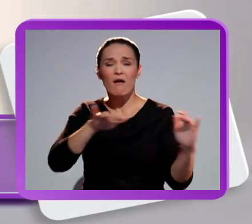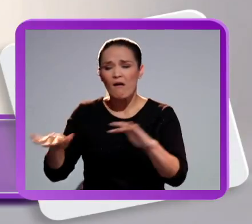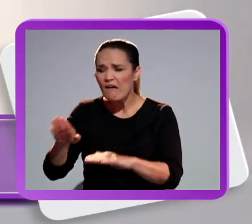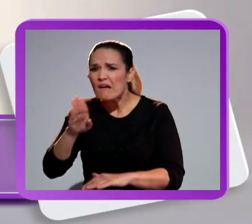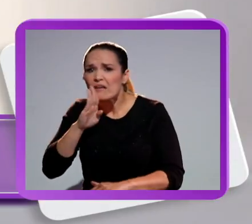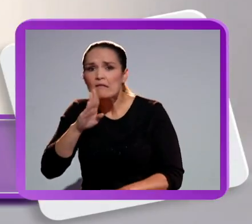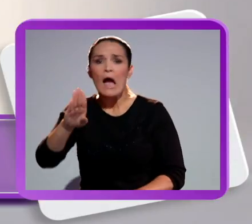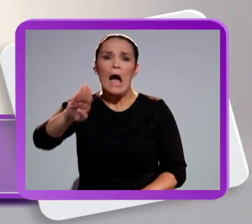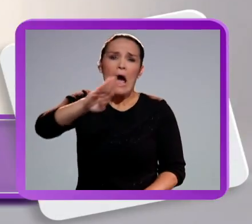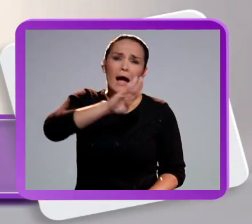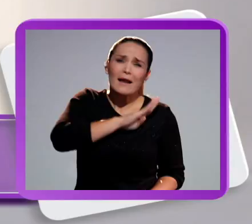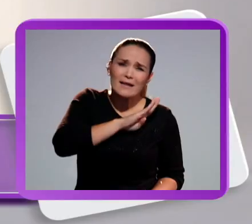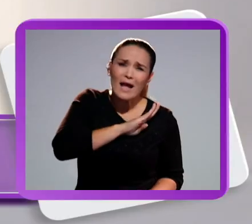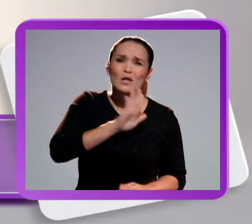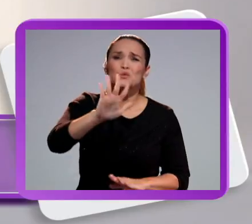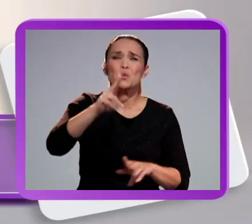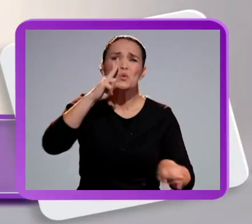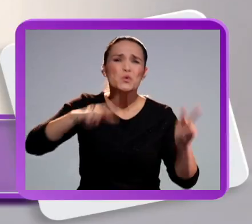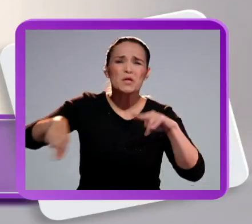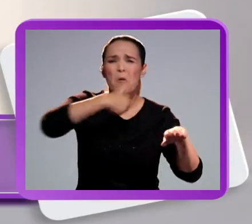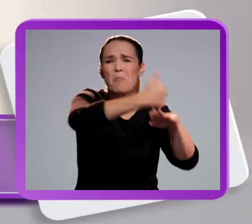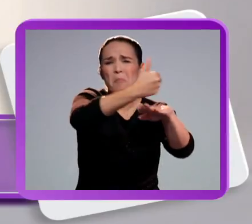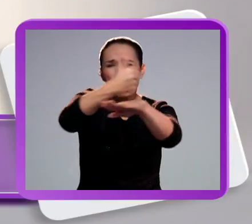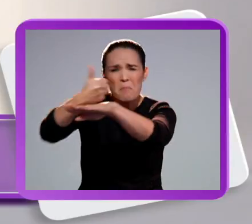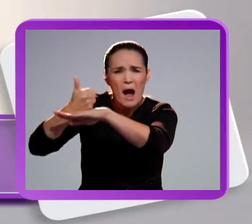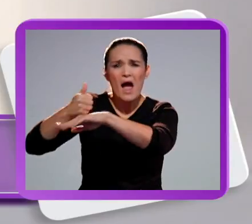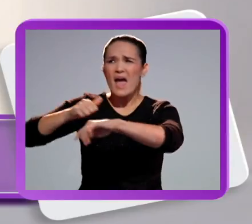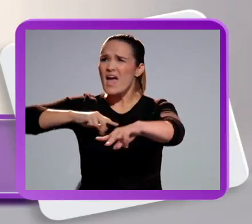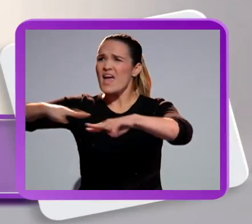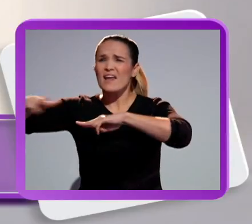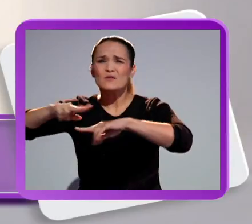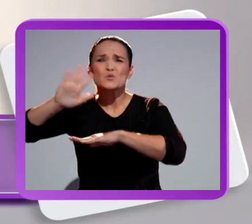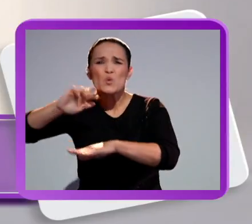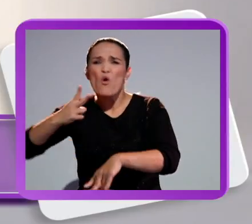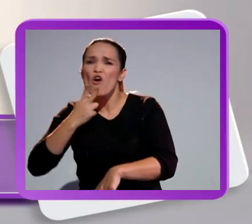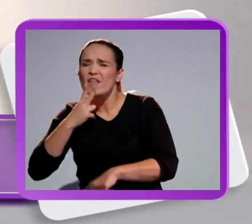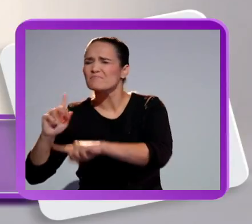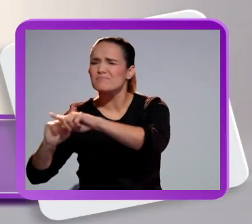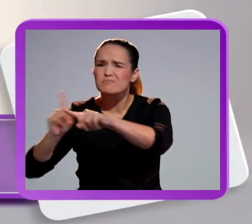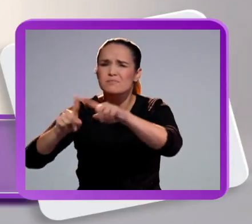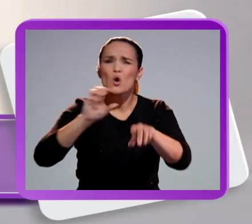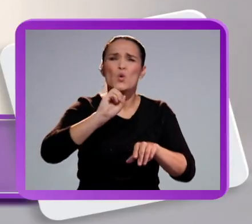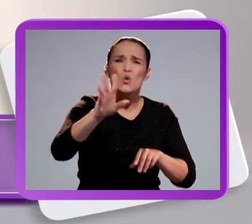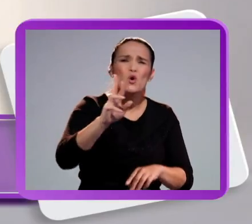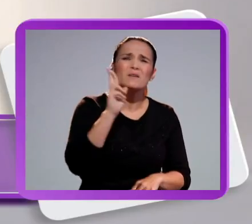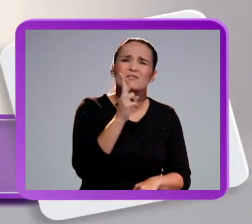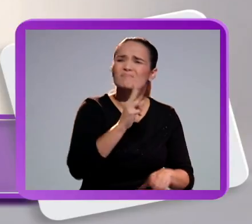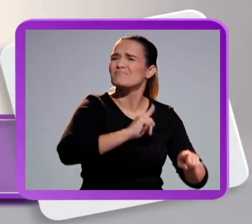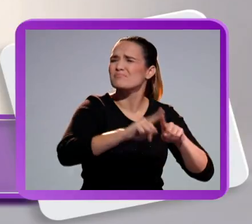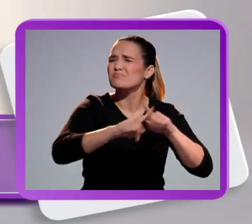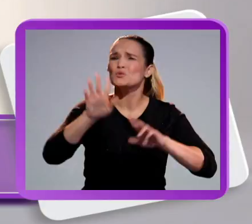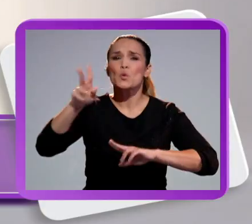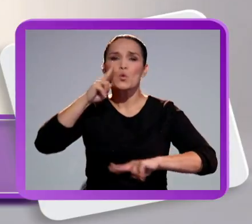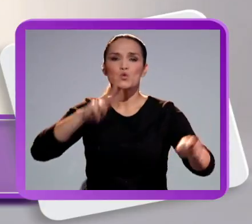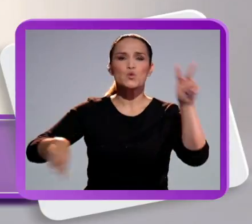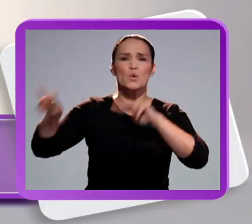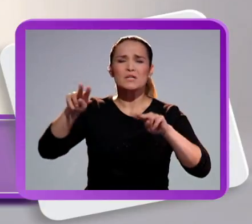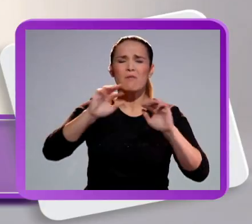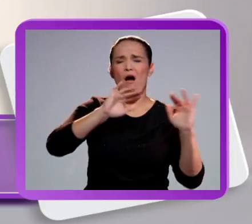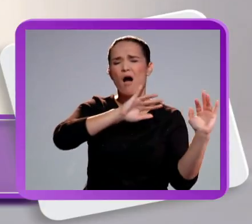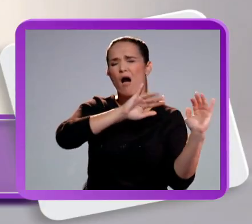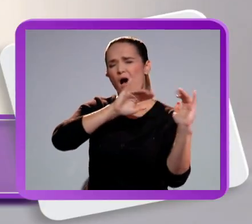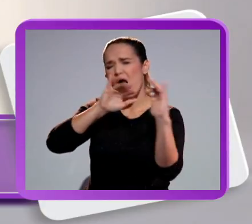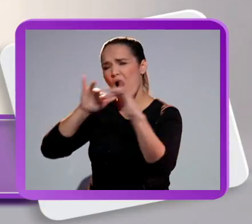alcaldes, directores de turismo, gerentes o administradores de hoteles, clubs, restaurantes y operadores turísticos de los